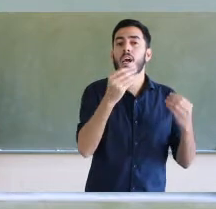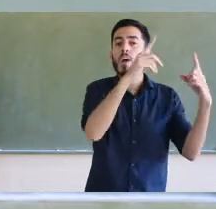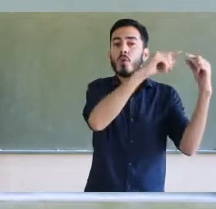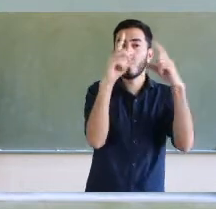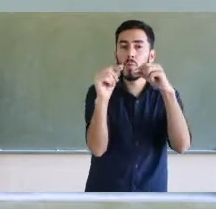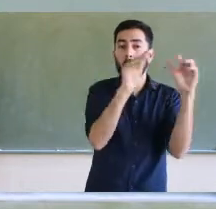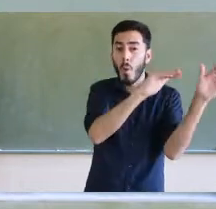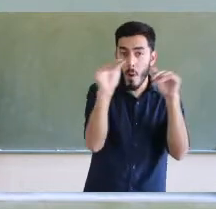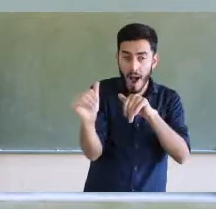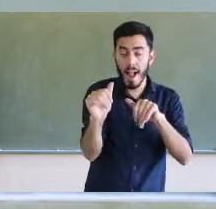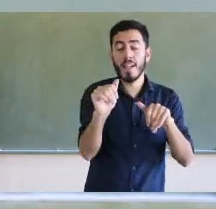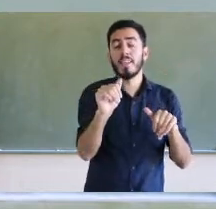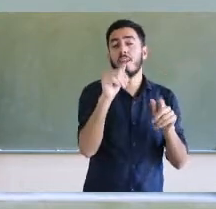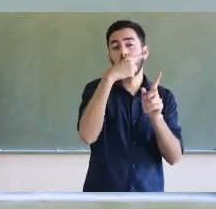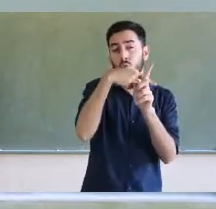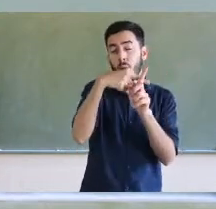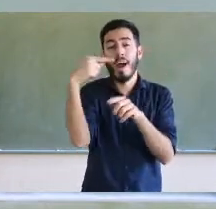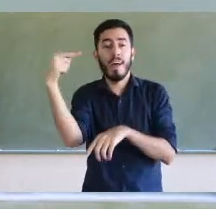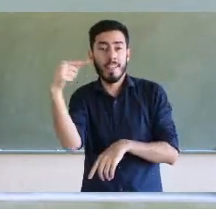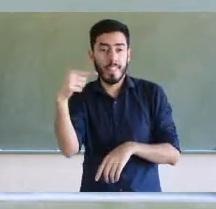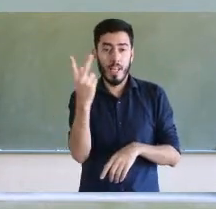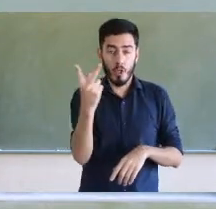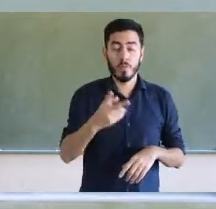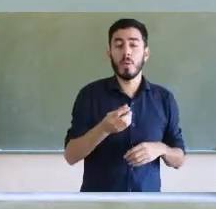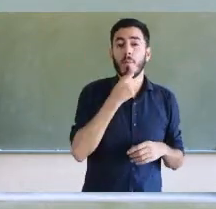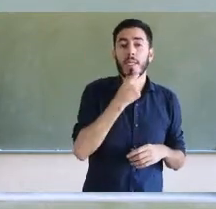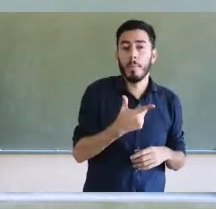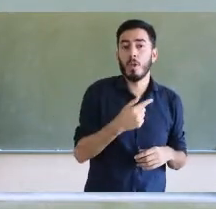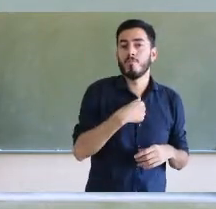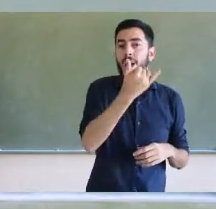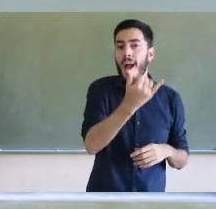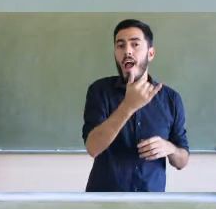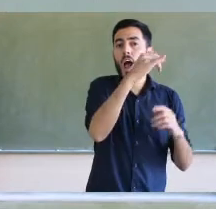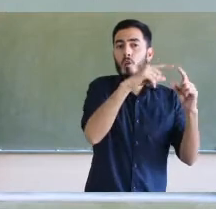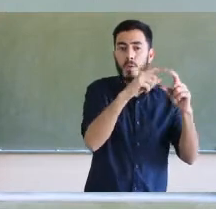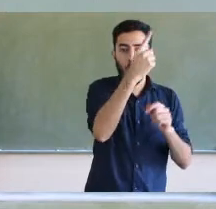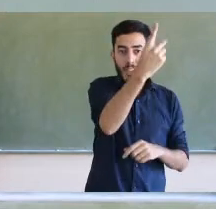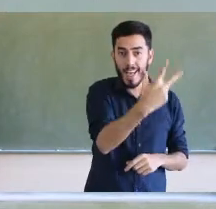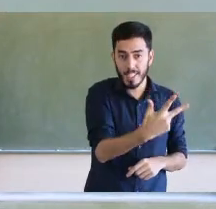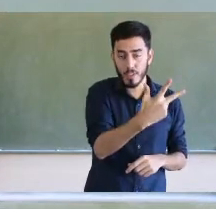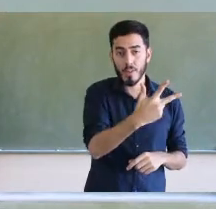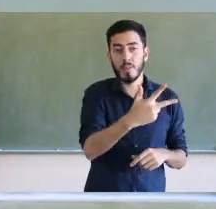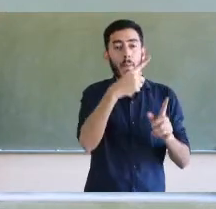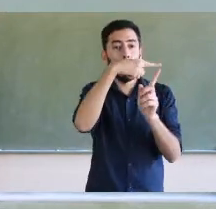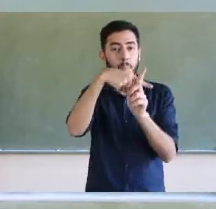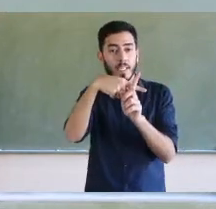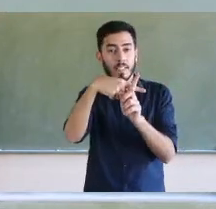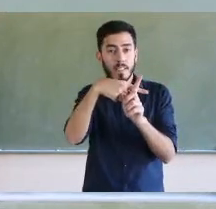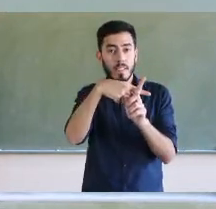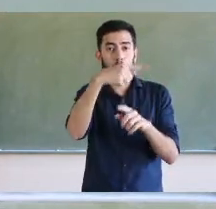denominador, ¿sí? Suma y resta con el mismo denominador. Por ejemplo, si tengo un tercio más